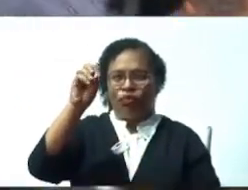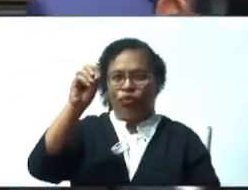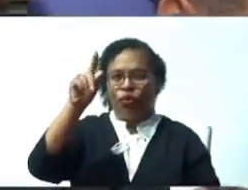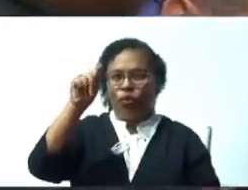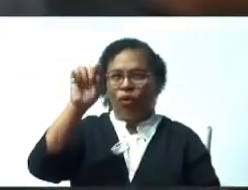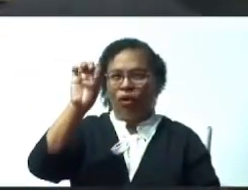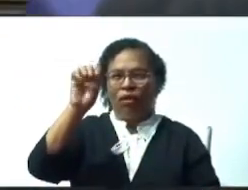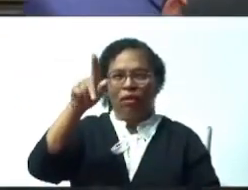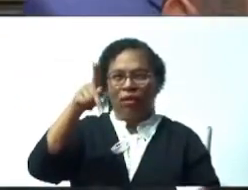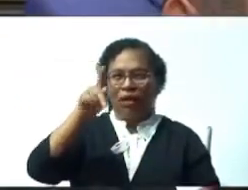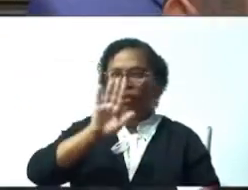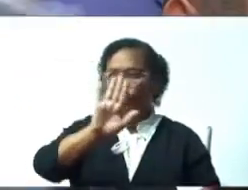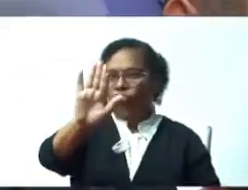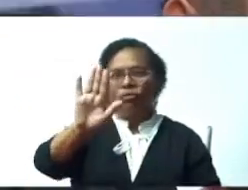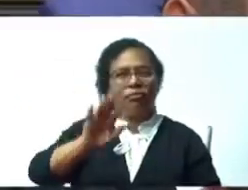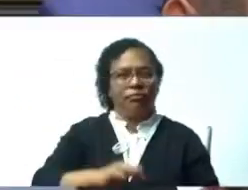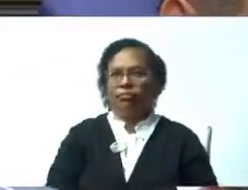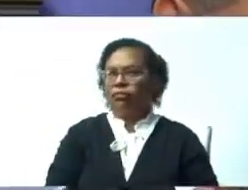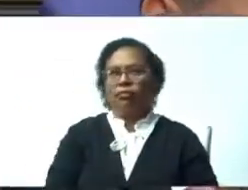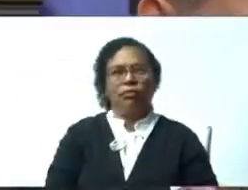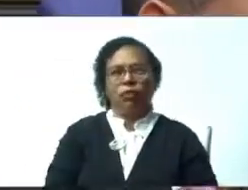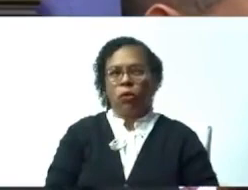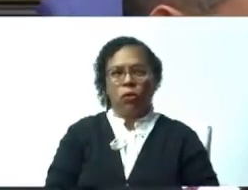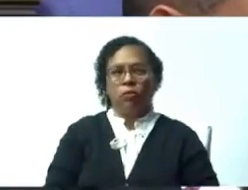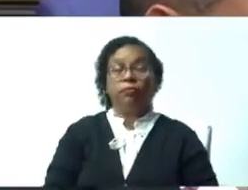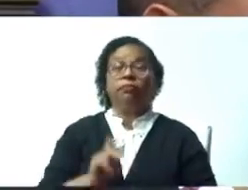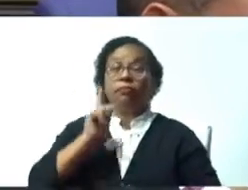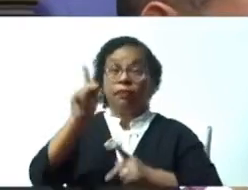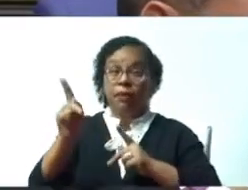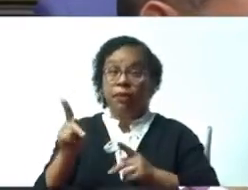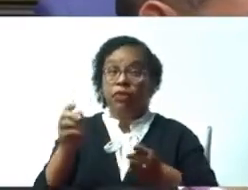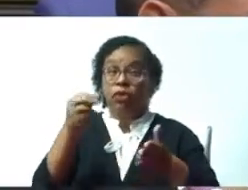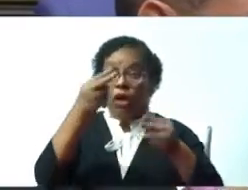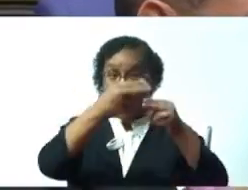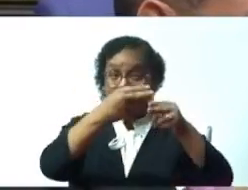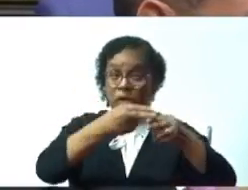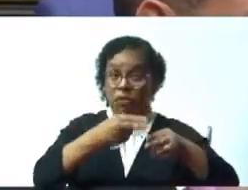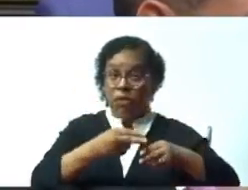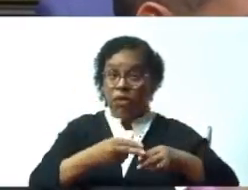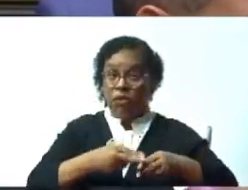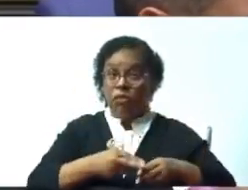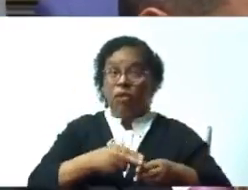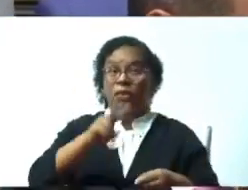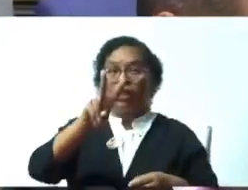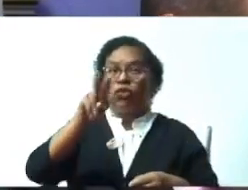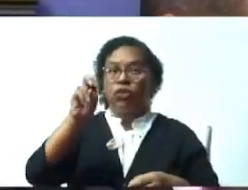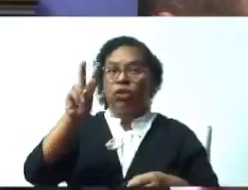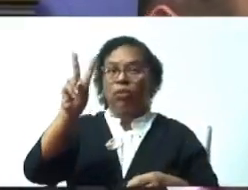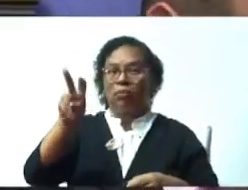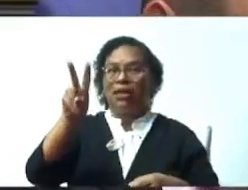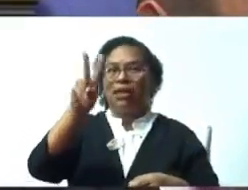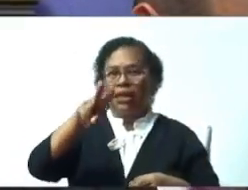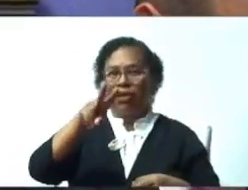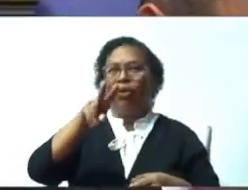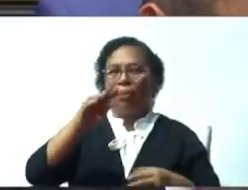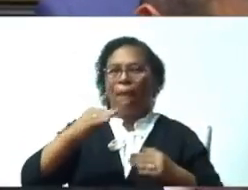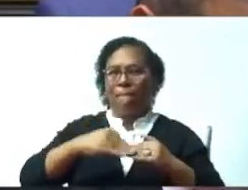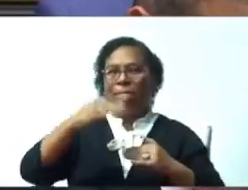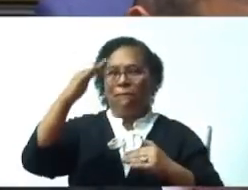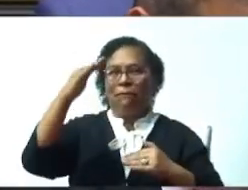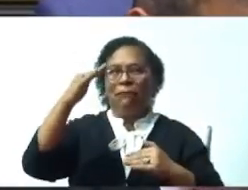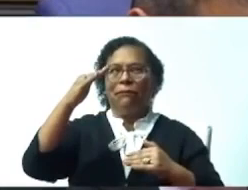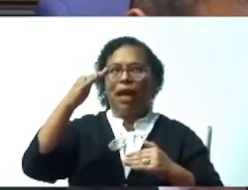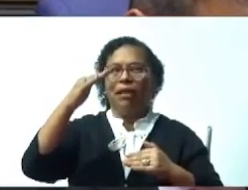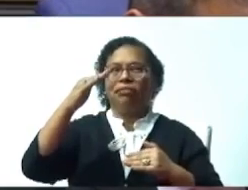de 200 ciudadanos, que solicita que ese liceo verdaderamente pertenezca, ese edificio verdaderamente pertenezca al